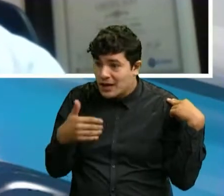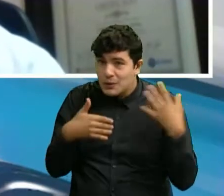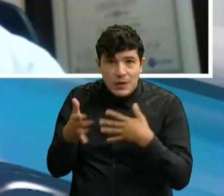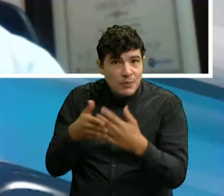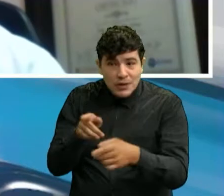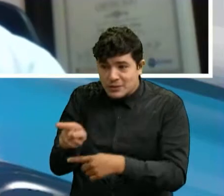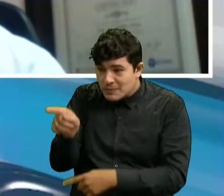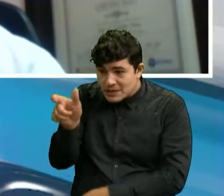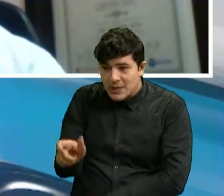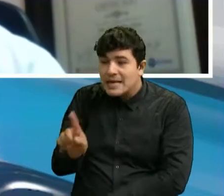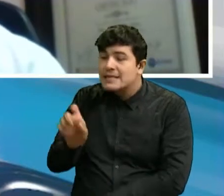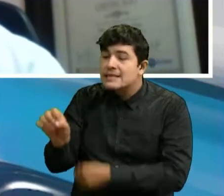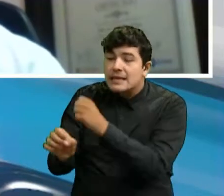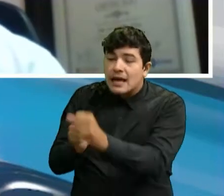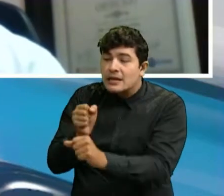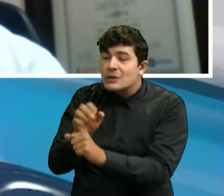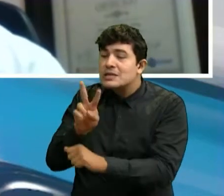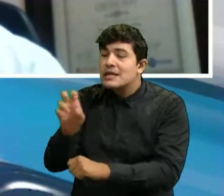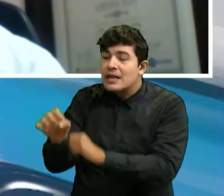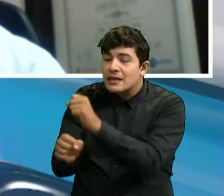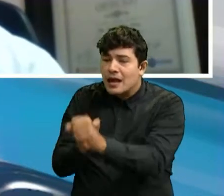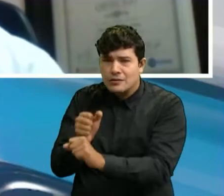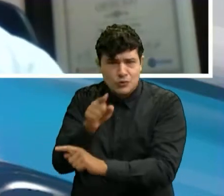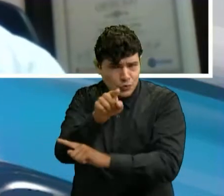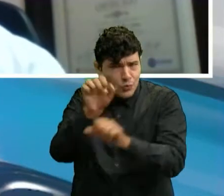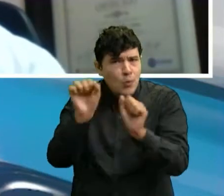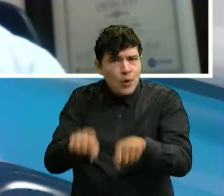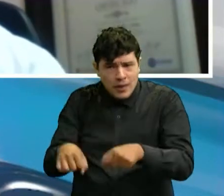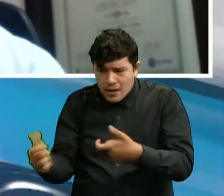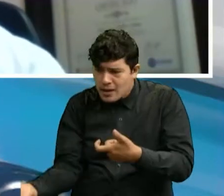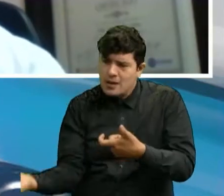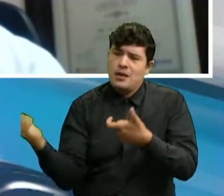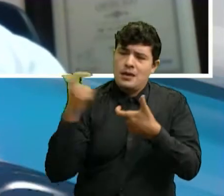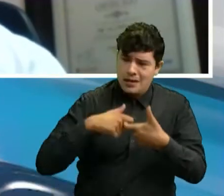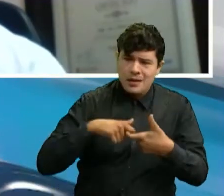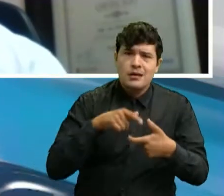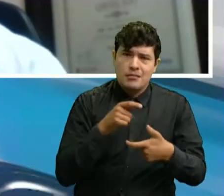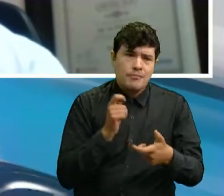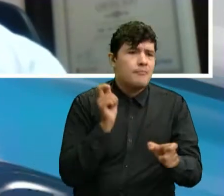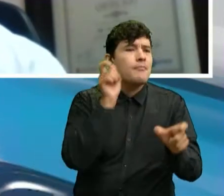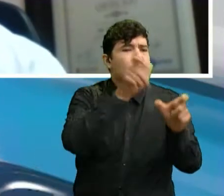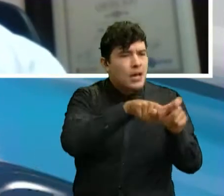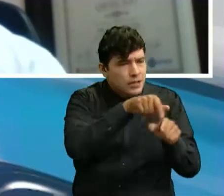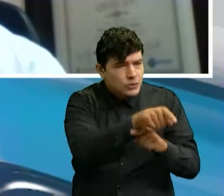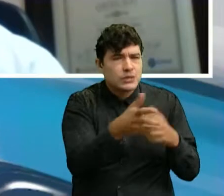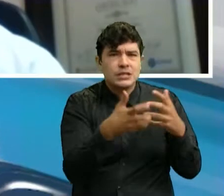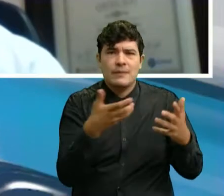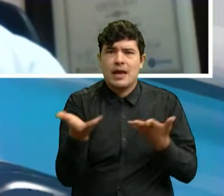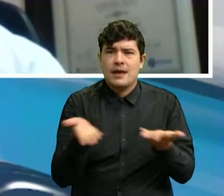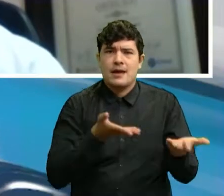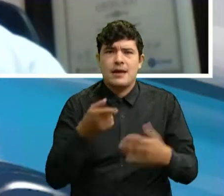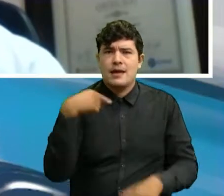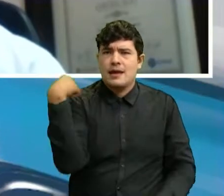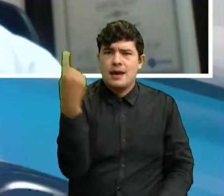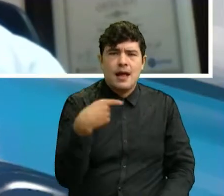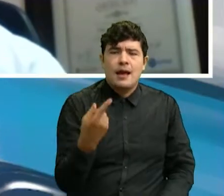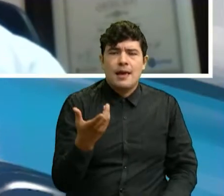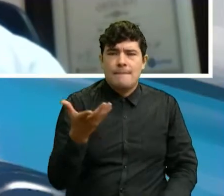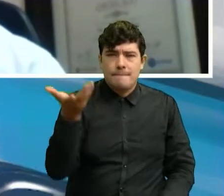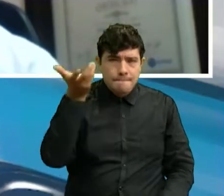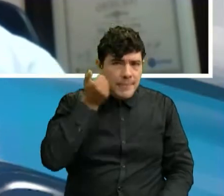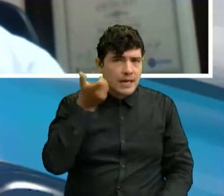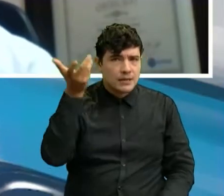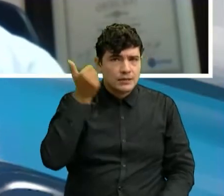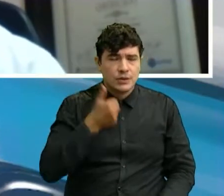60, 70 años, afílielo al Sistema General de Pensiones. Una situación es que la persona esté